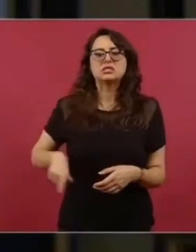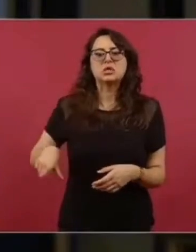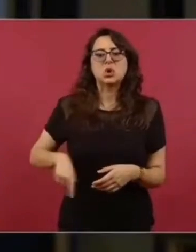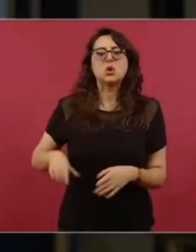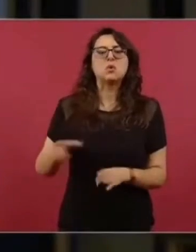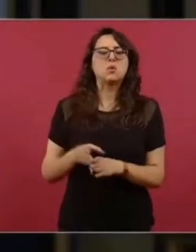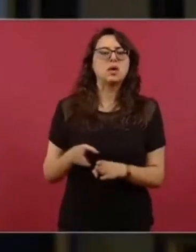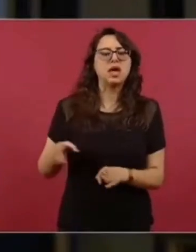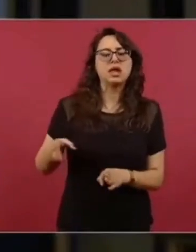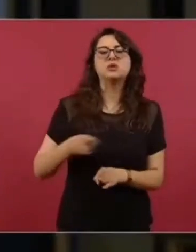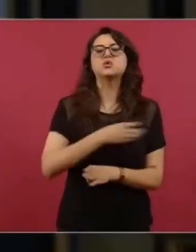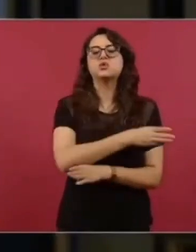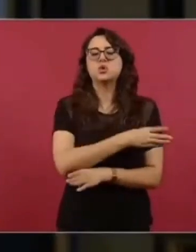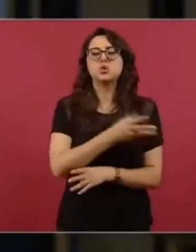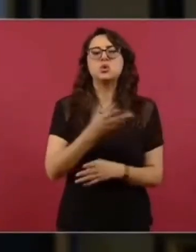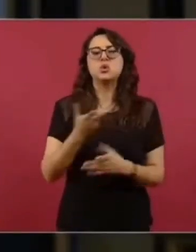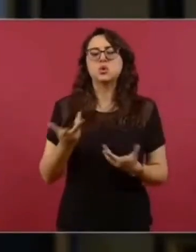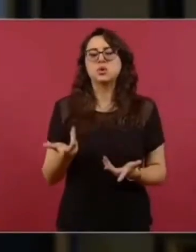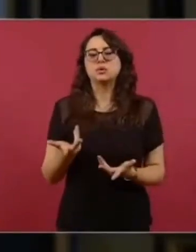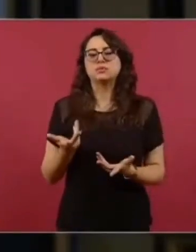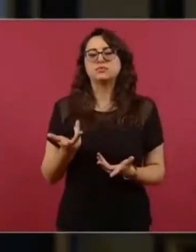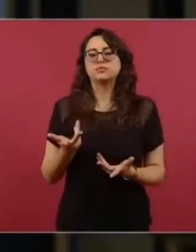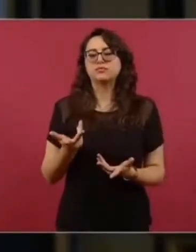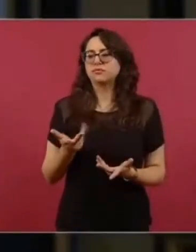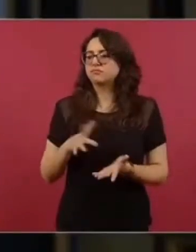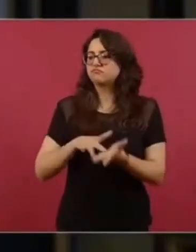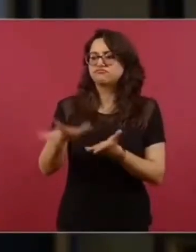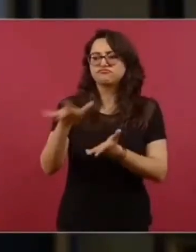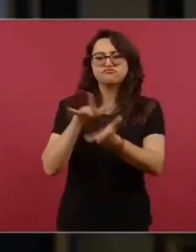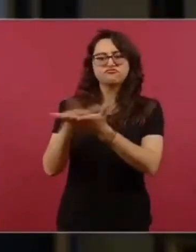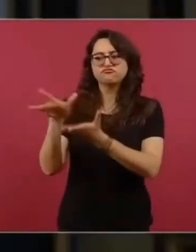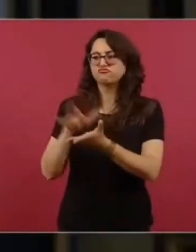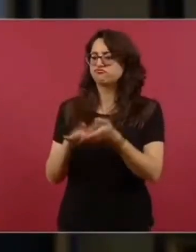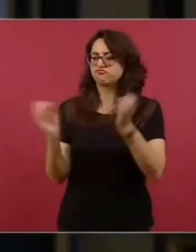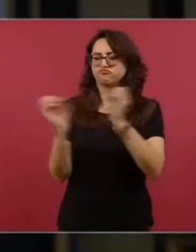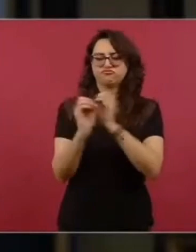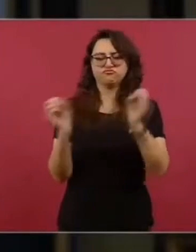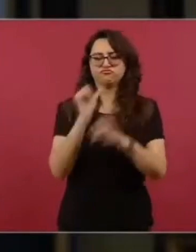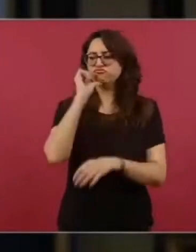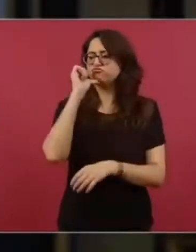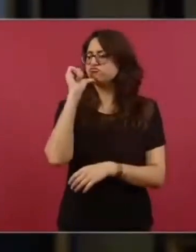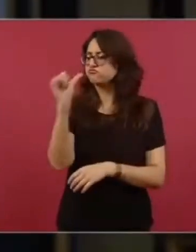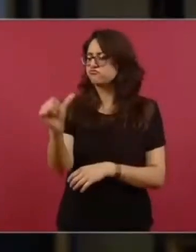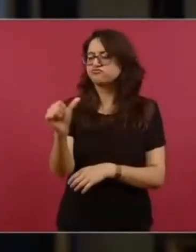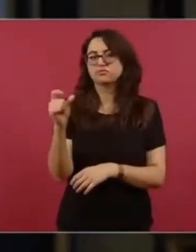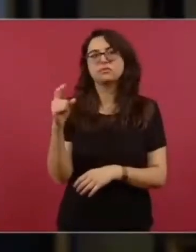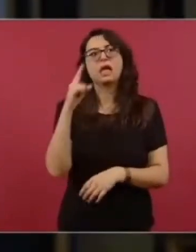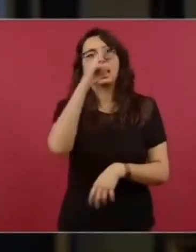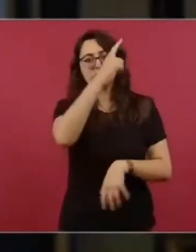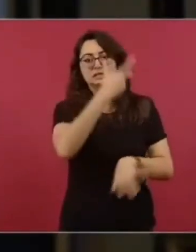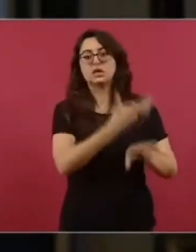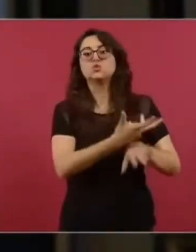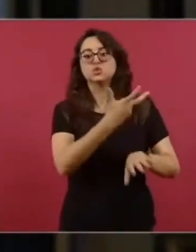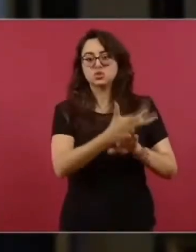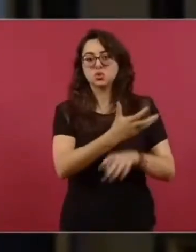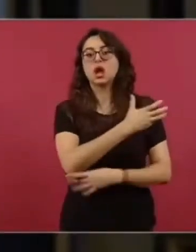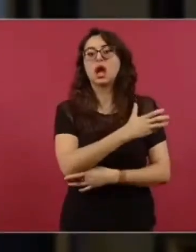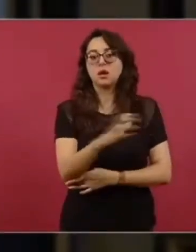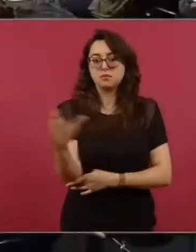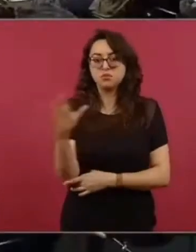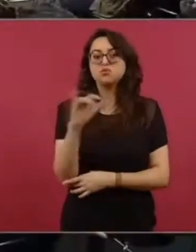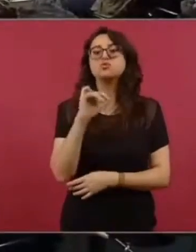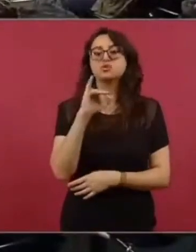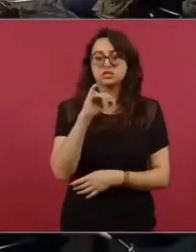sí aplicaban la ortodoxia de nada de subsidios. Aquí en México, cuando en Estados Unidos sí